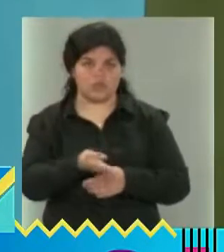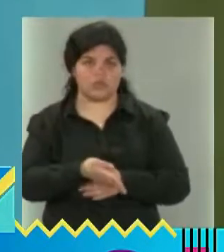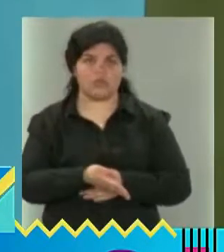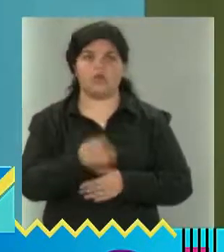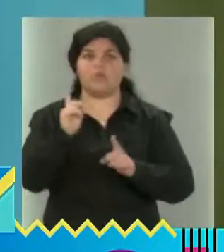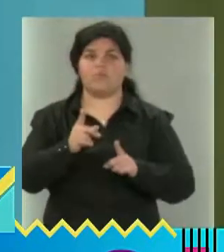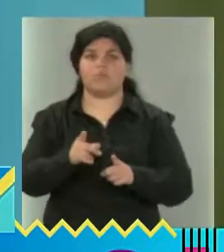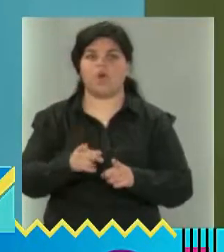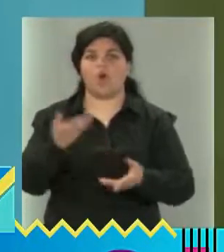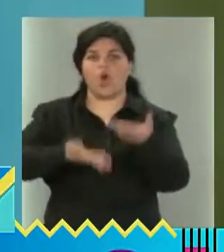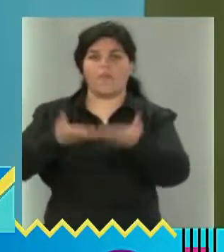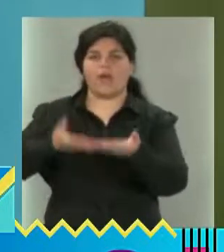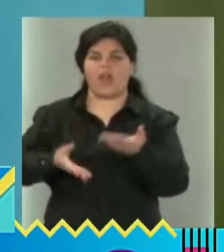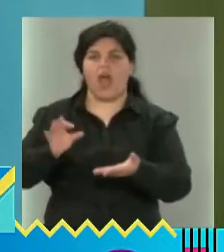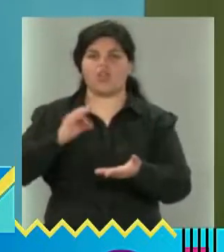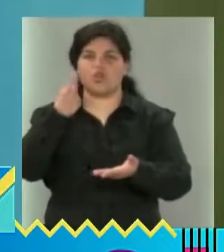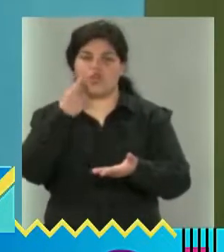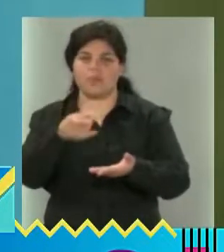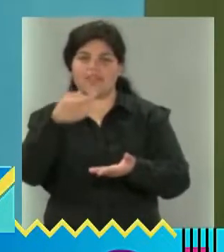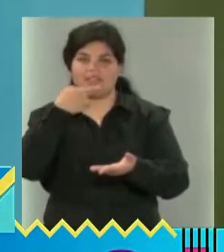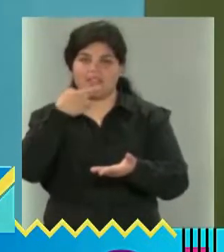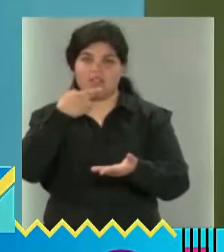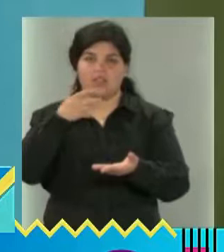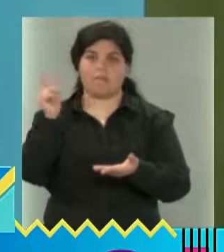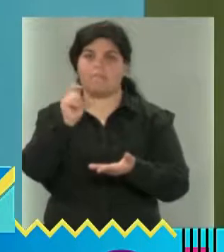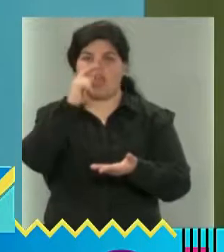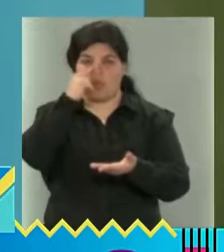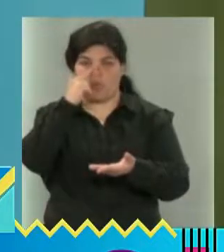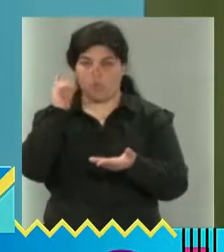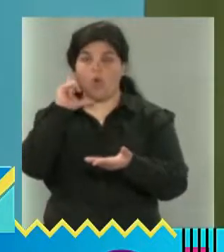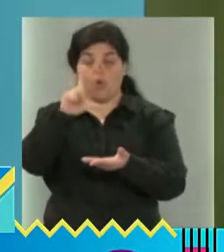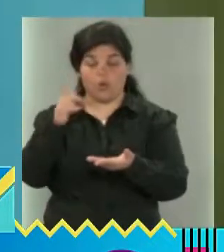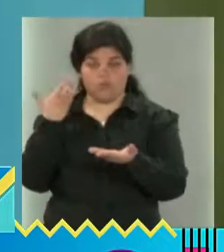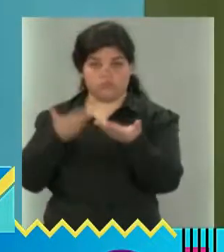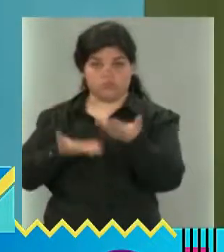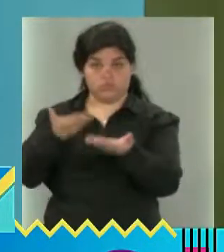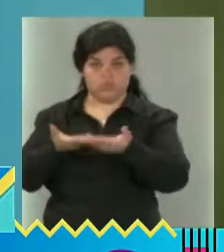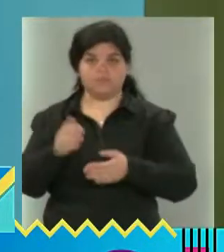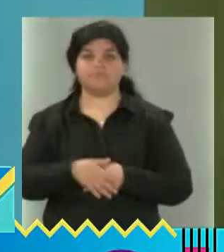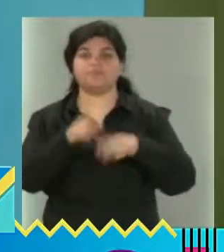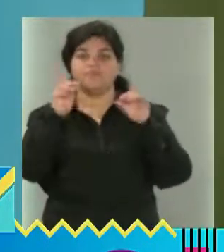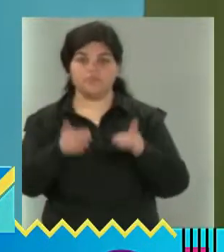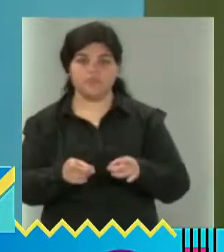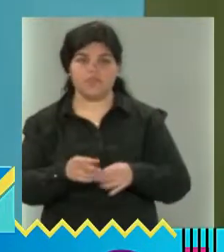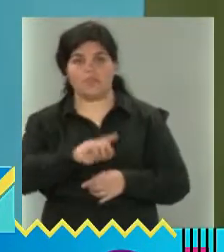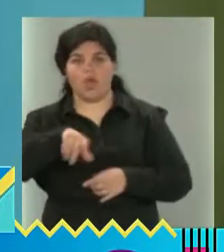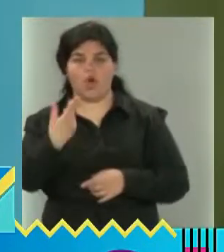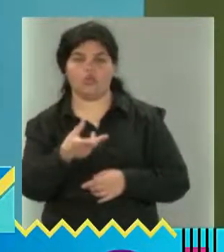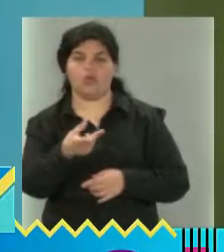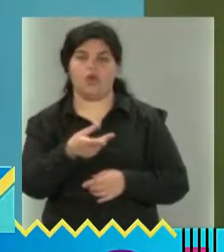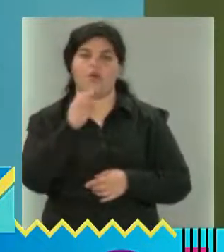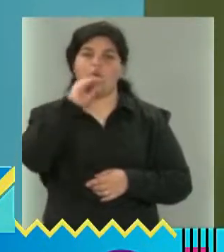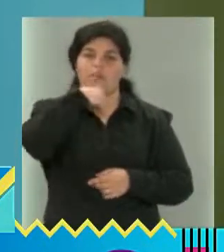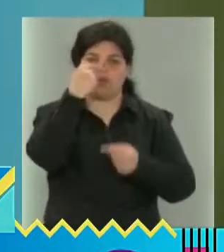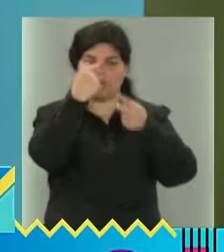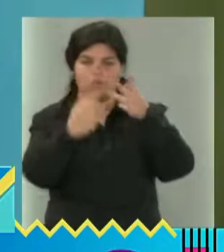de junio, perdón, también del 2017. Los vinos del segmento de más bajo precio, también como los varietales, sufrieron un desplome